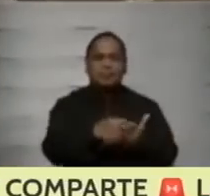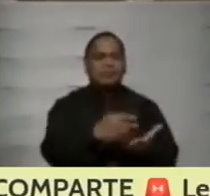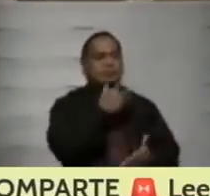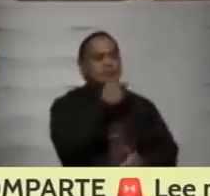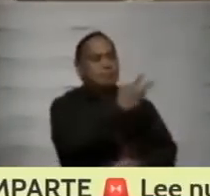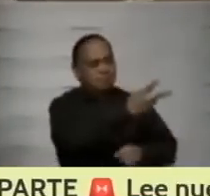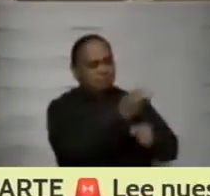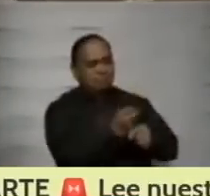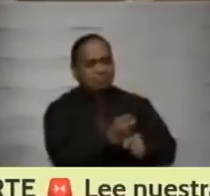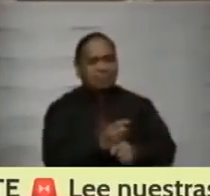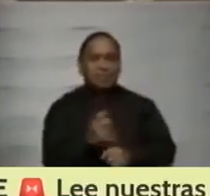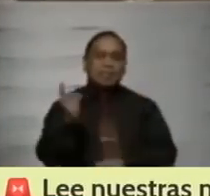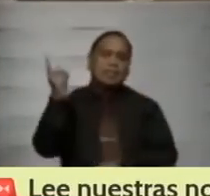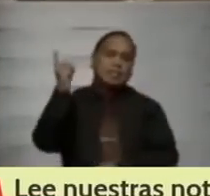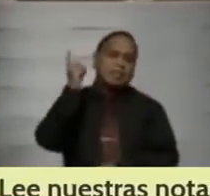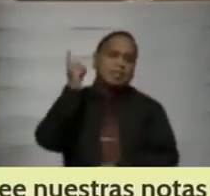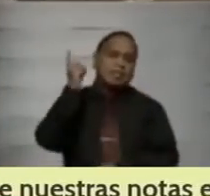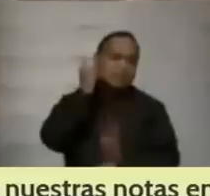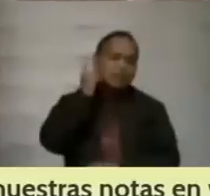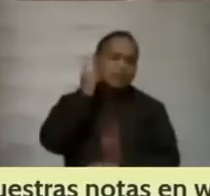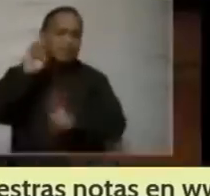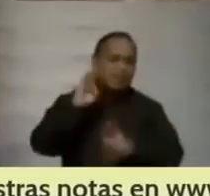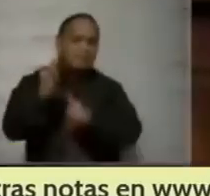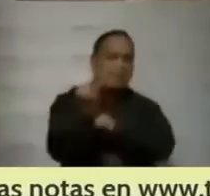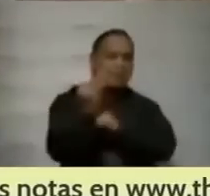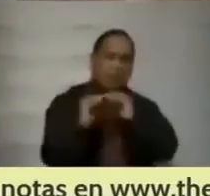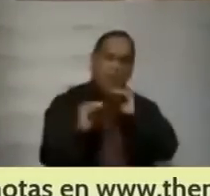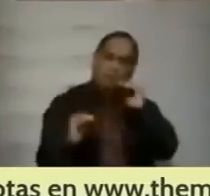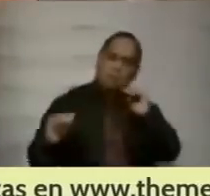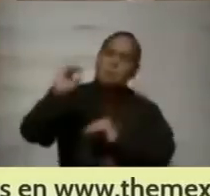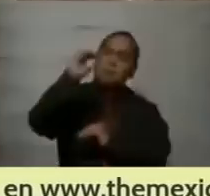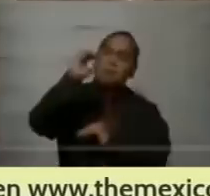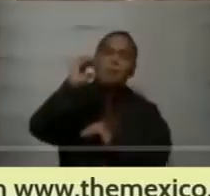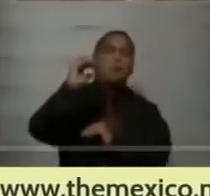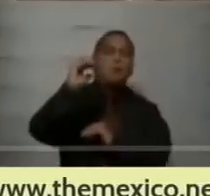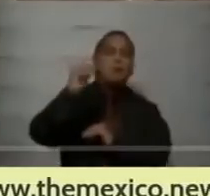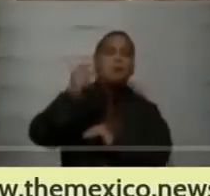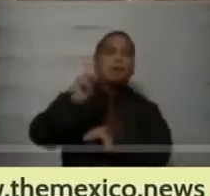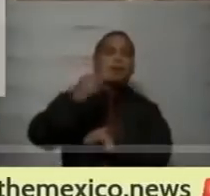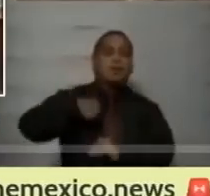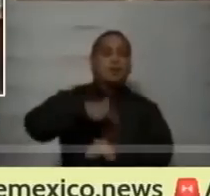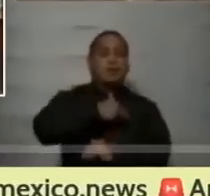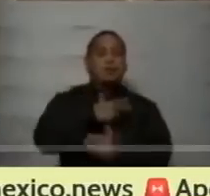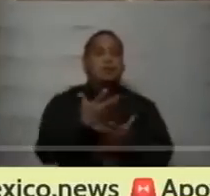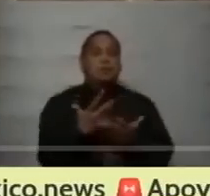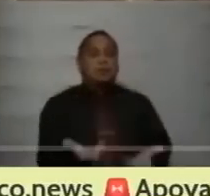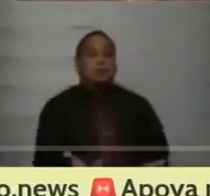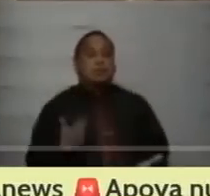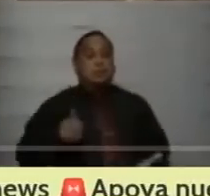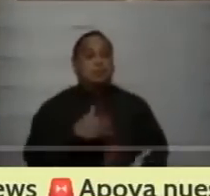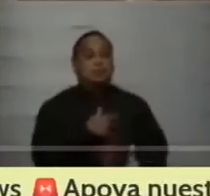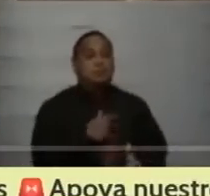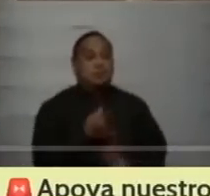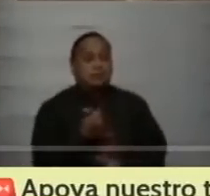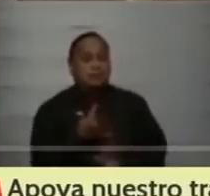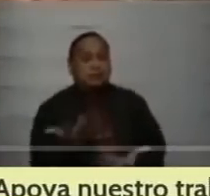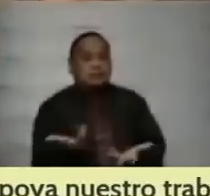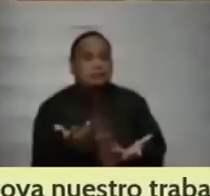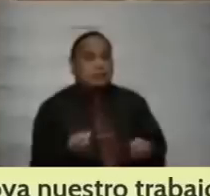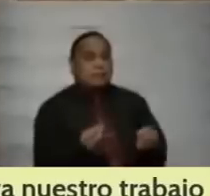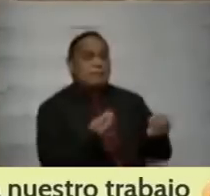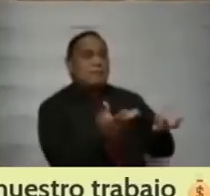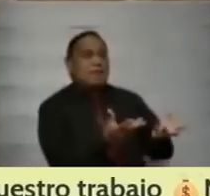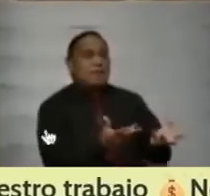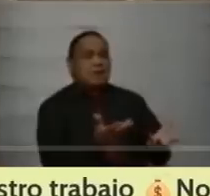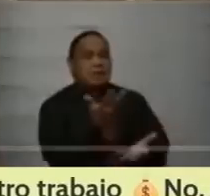federal. Entonces, estando en esas posiciones que eran tan pocas, las teníamos que teníamos que repartir, pues no nos puede decir qué